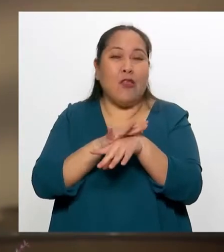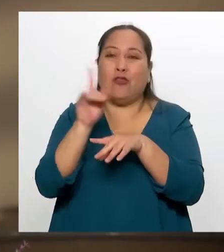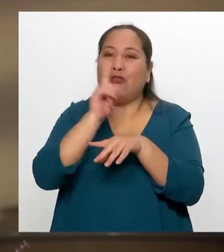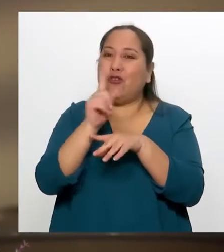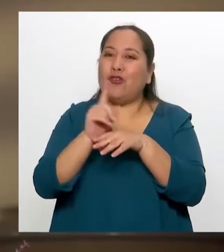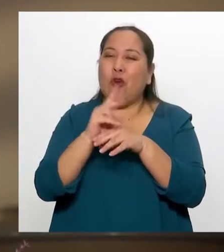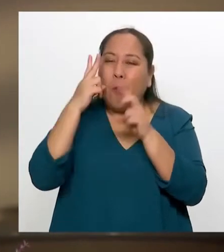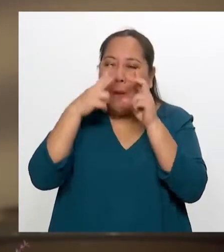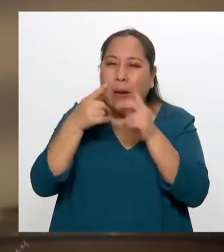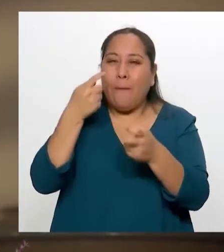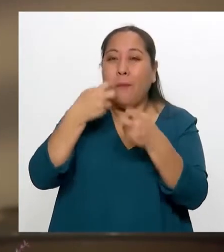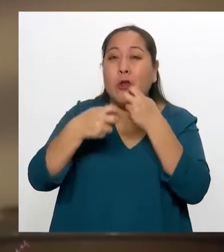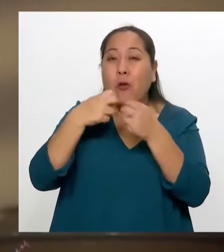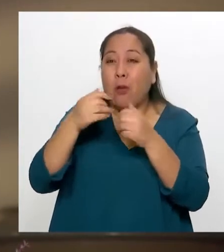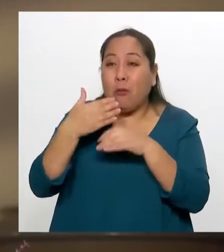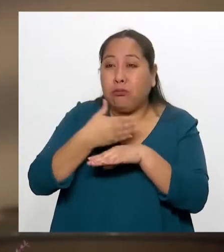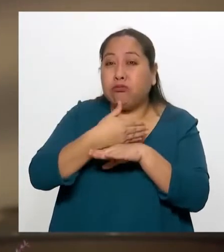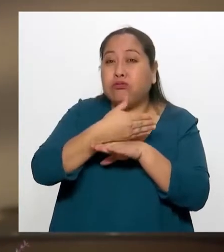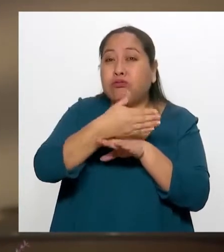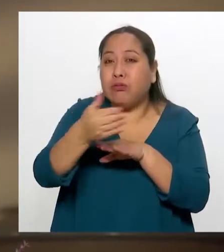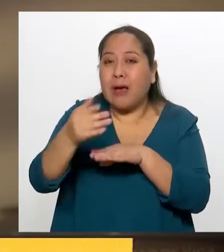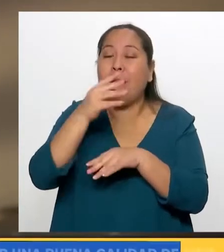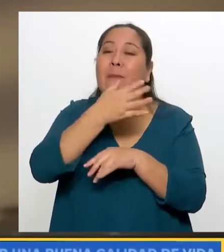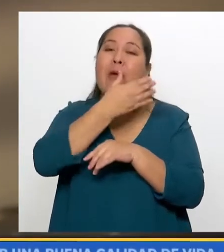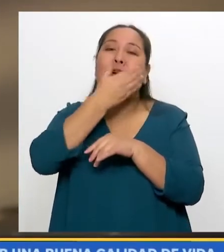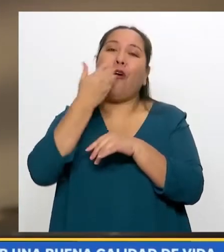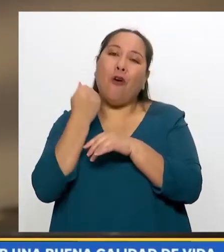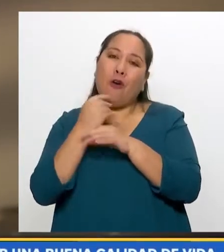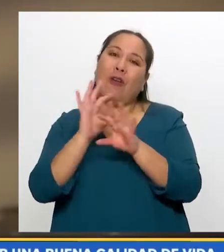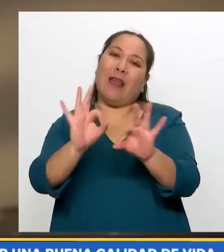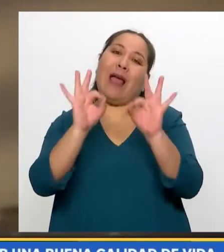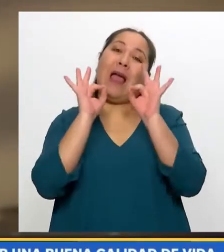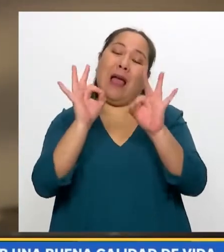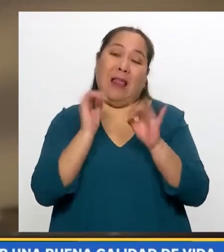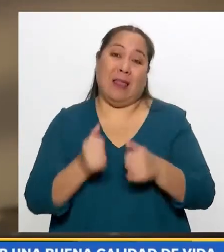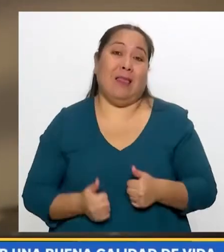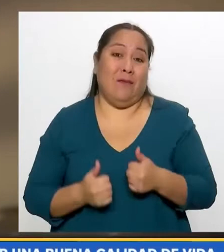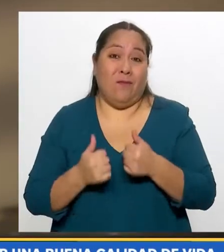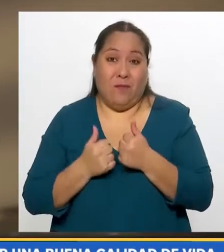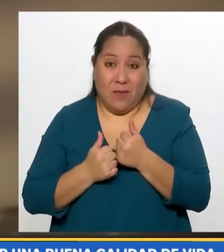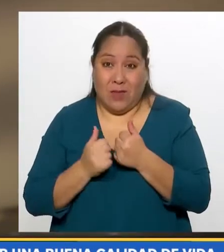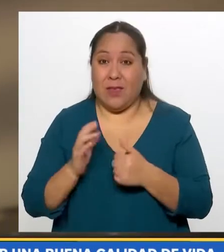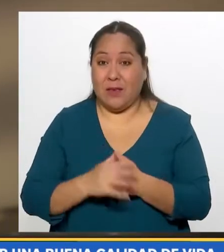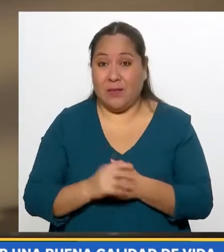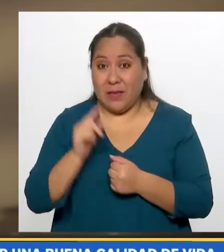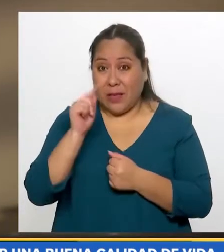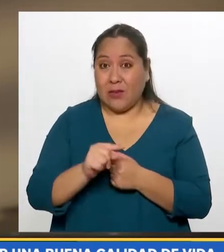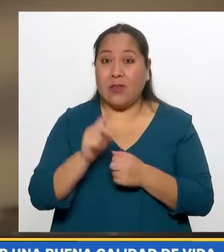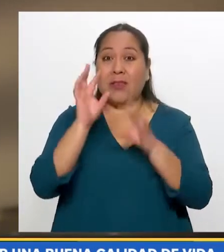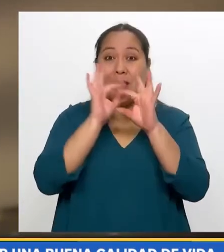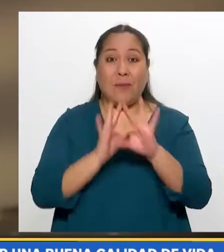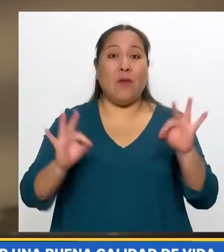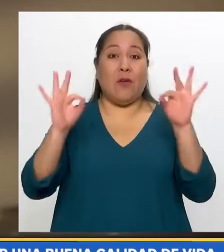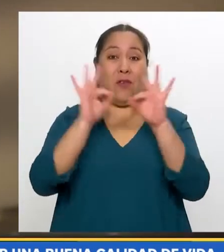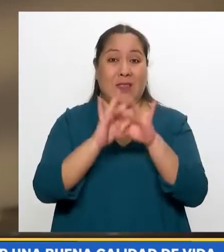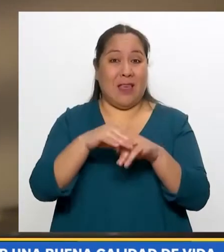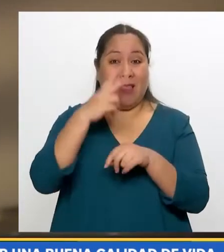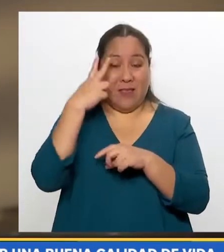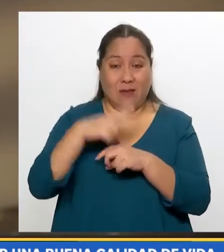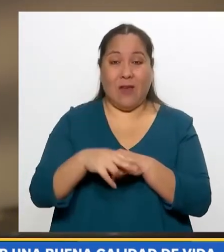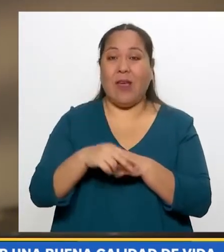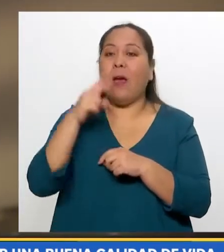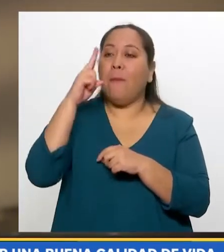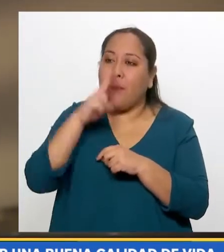las complicaciones que se da, y de esa manera va a tener una mejor sobrevida, una mejor calidad de vida, ¿no? Es importante esos dos aspectos. No solo